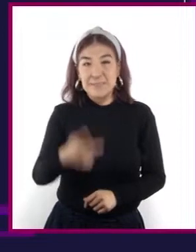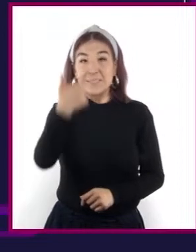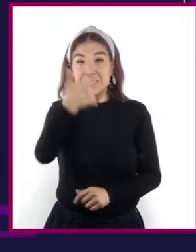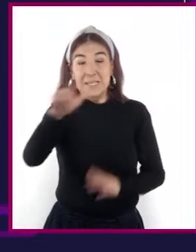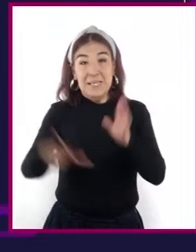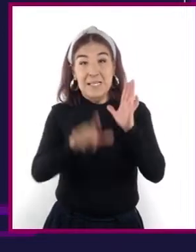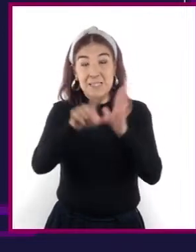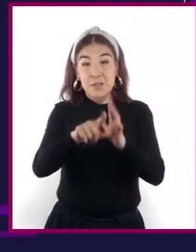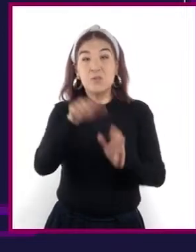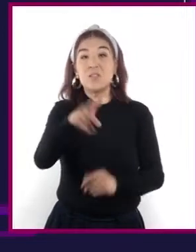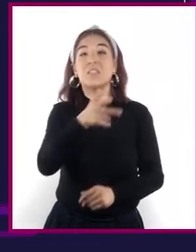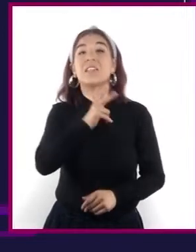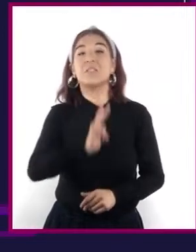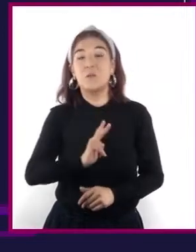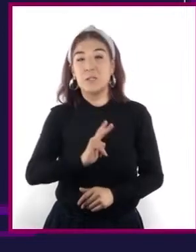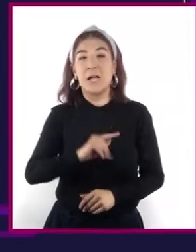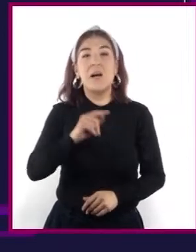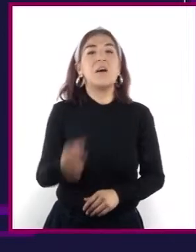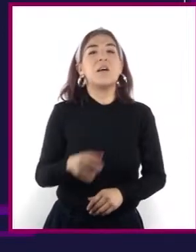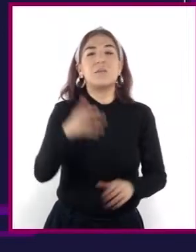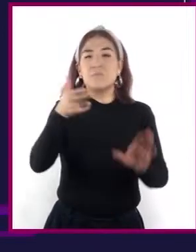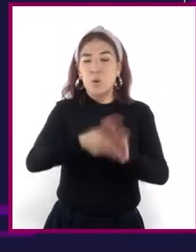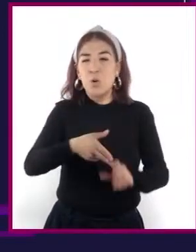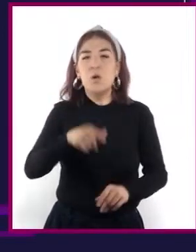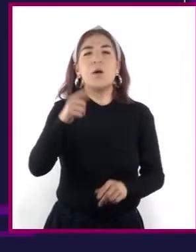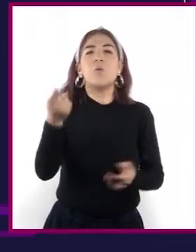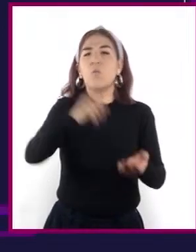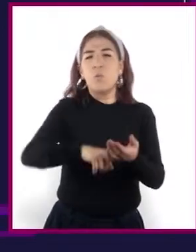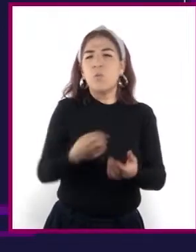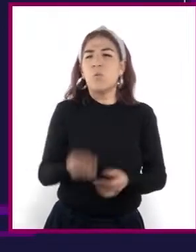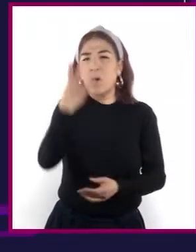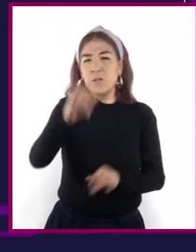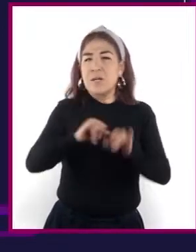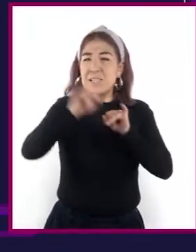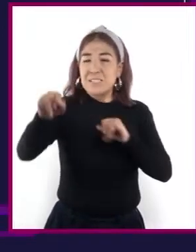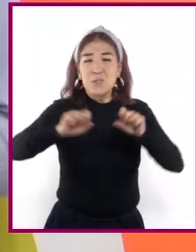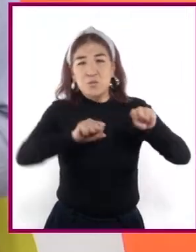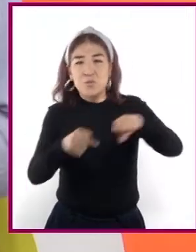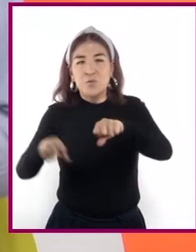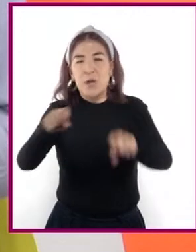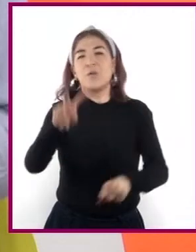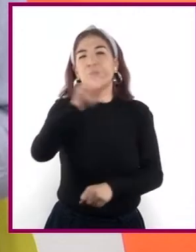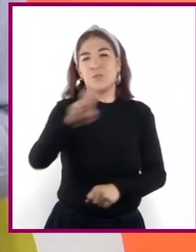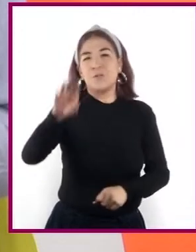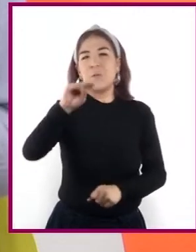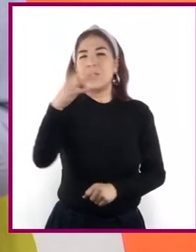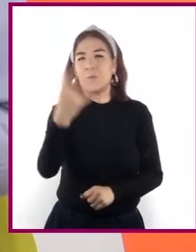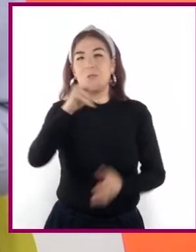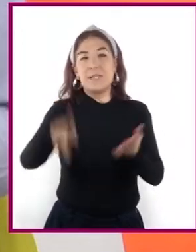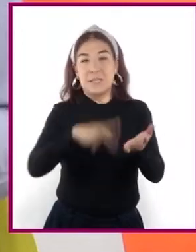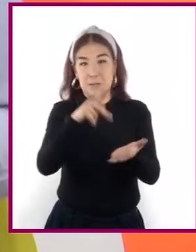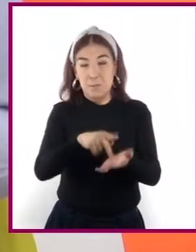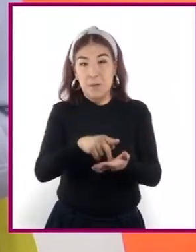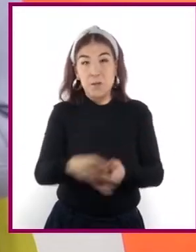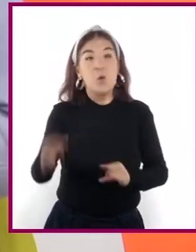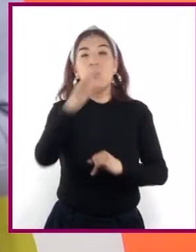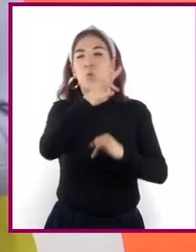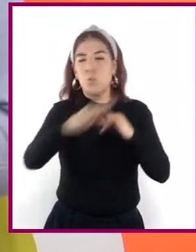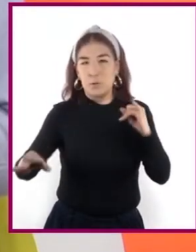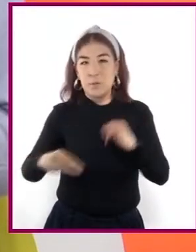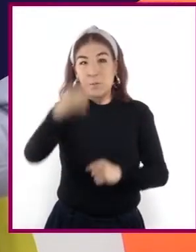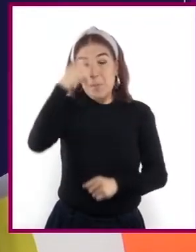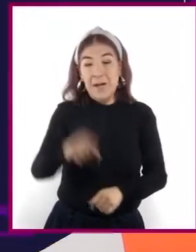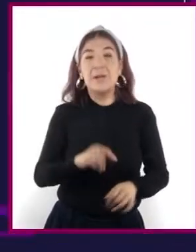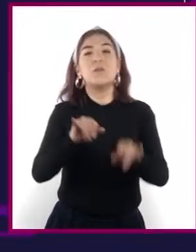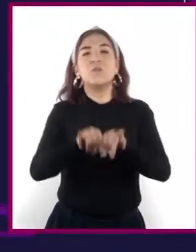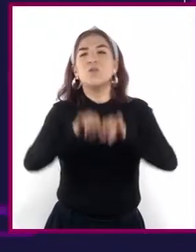litros de gasolina, se esperaría recorrer 294 kilómetros. Finalmente, para obtener la